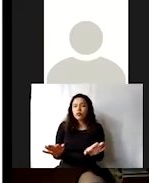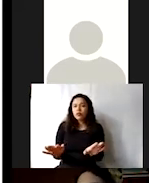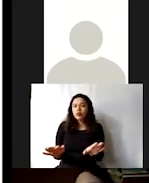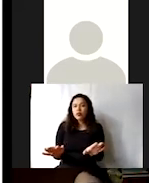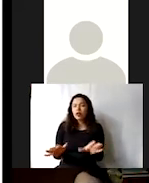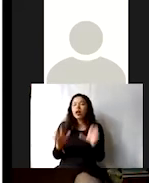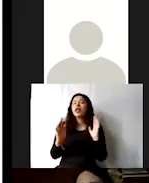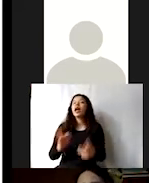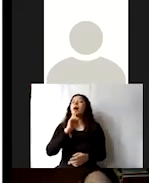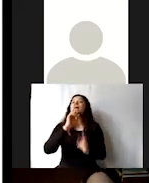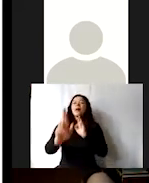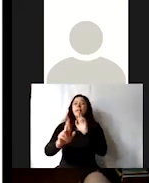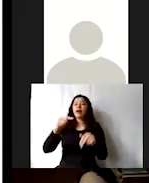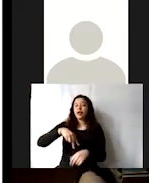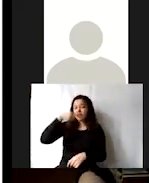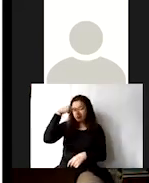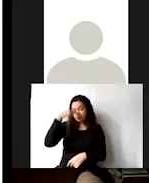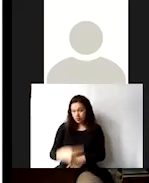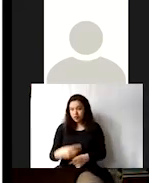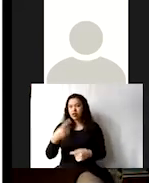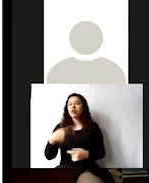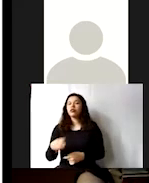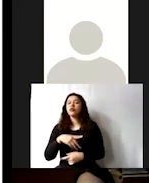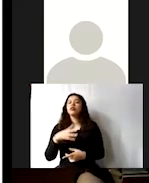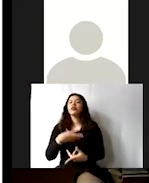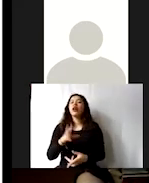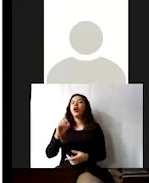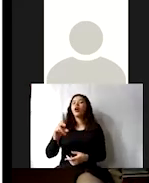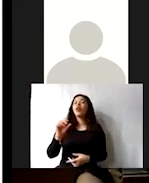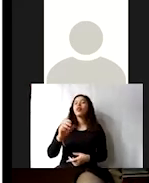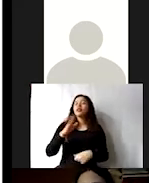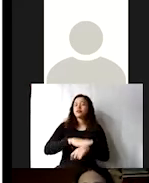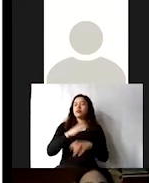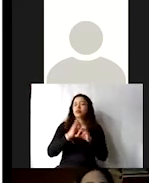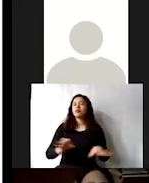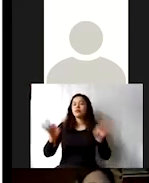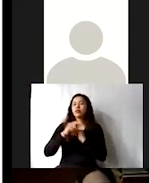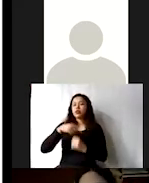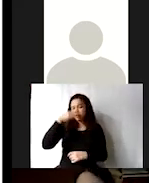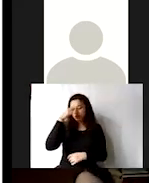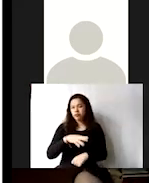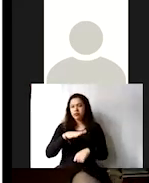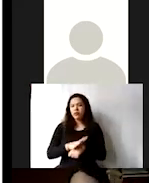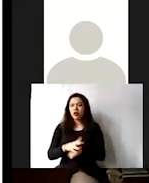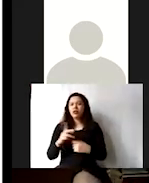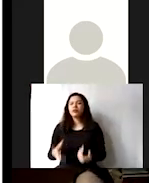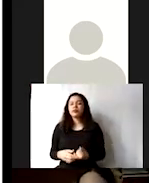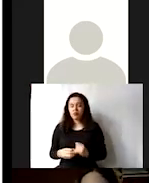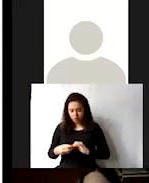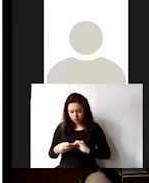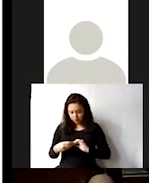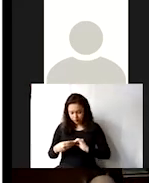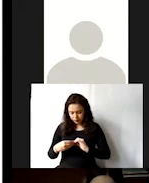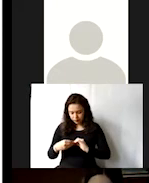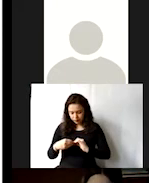los resultados de México, donde ustedes pueden ver cuáles son los ODS prioritarios de México. Pueden acompañar eso a lo mejor de